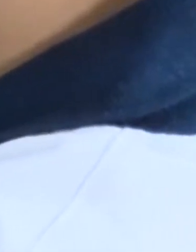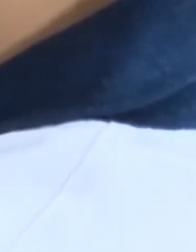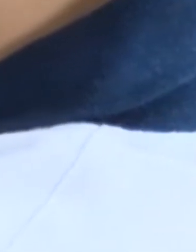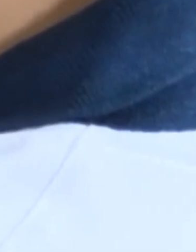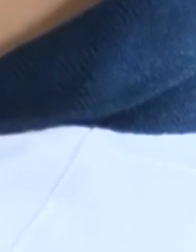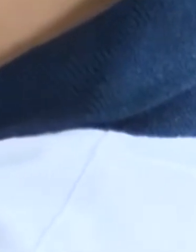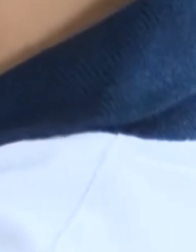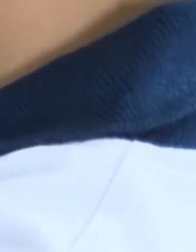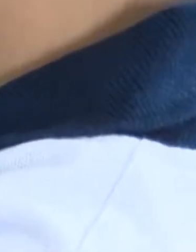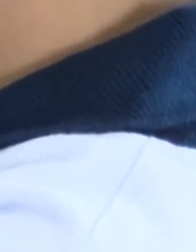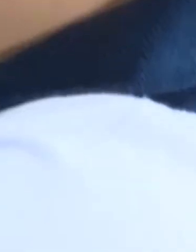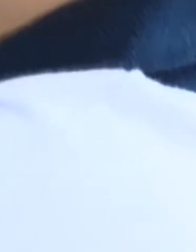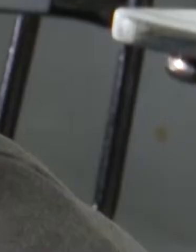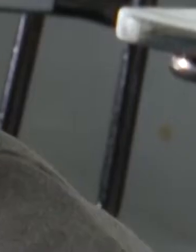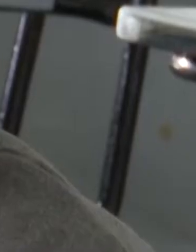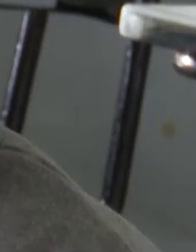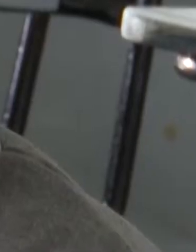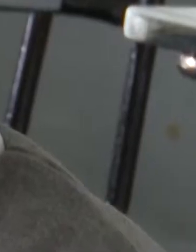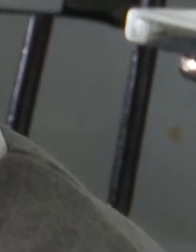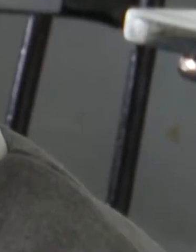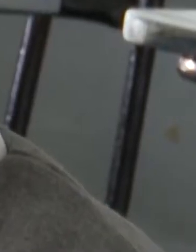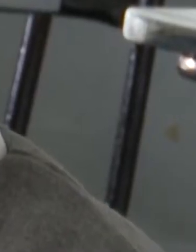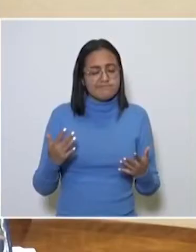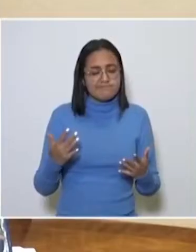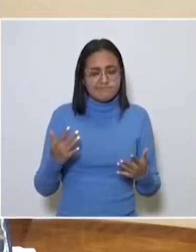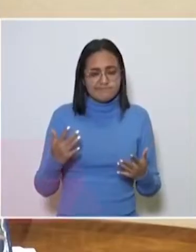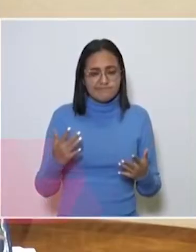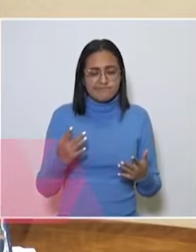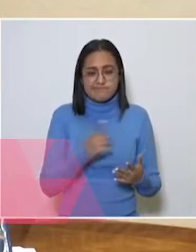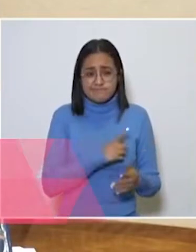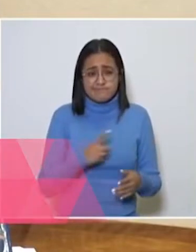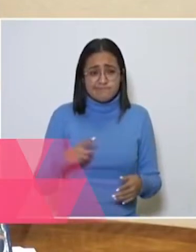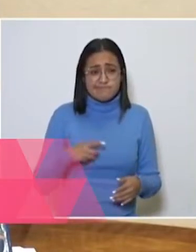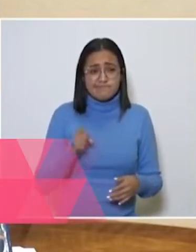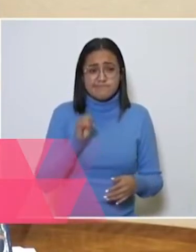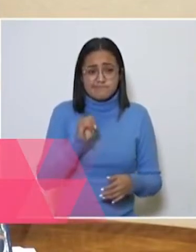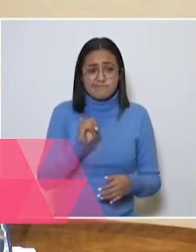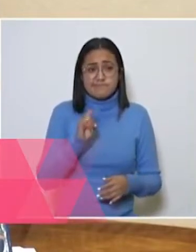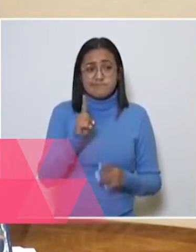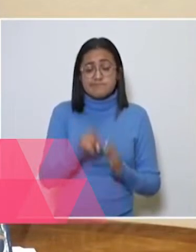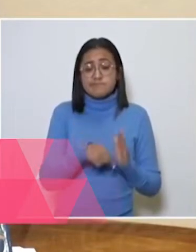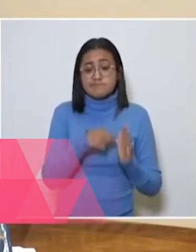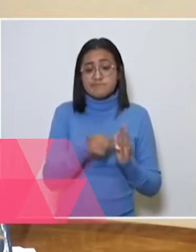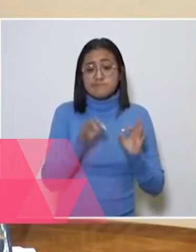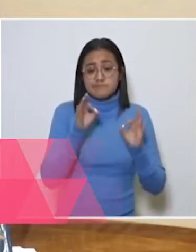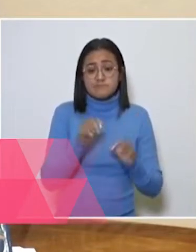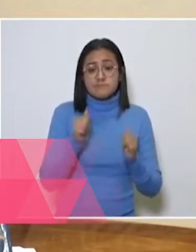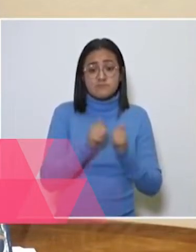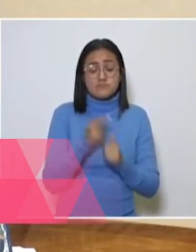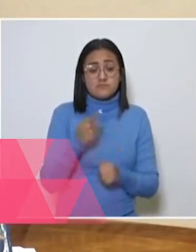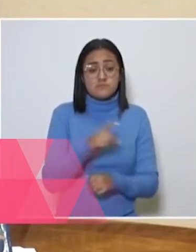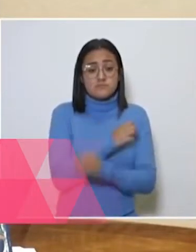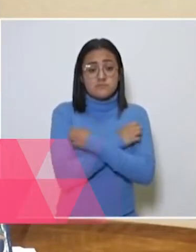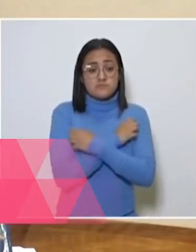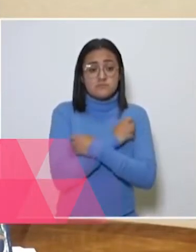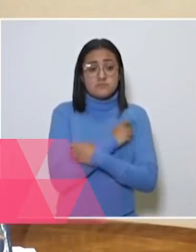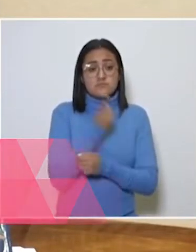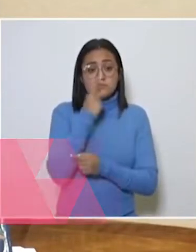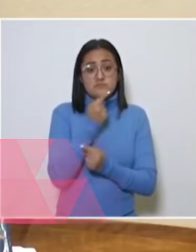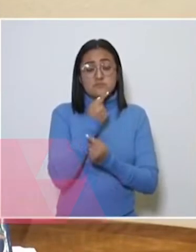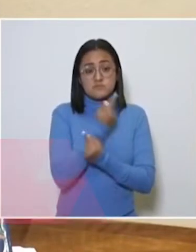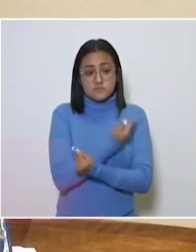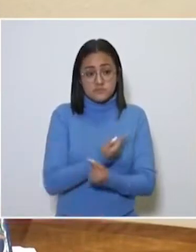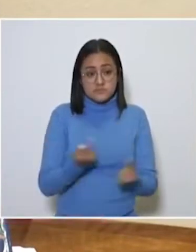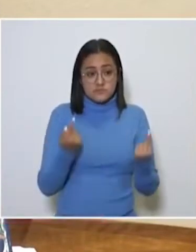educativo donde la autoridad del ramo hace lo propio hay que comprometernos más con la educación de los menores